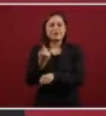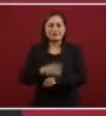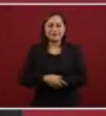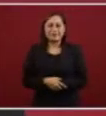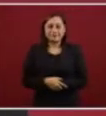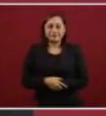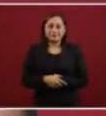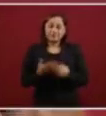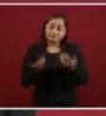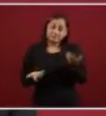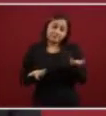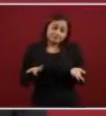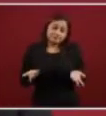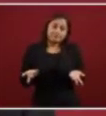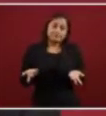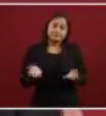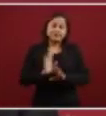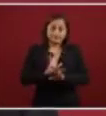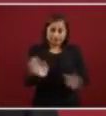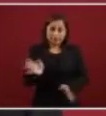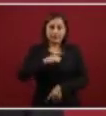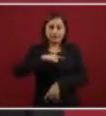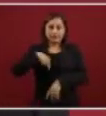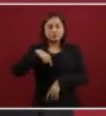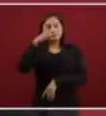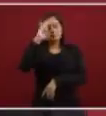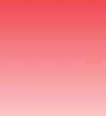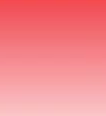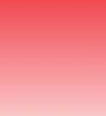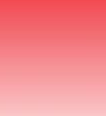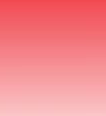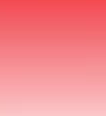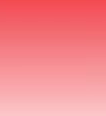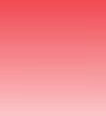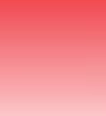entonces se está atendiendo también el asunto